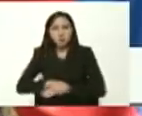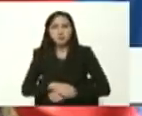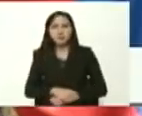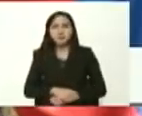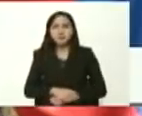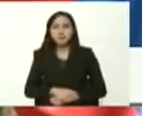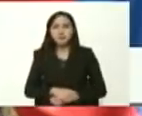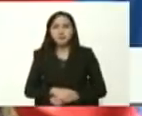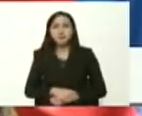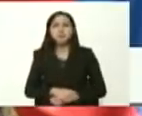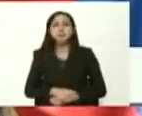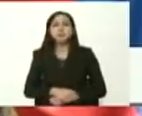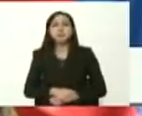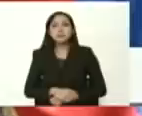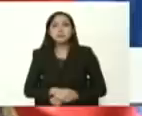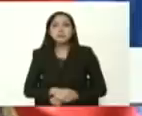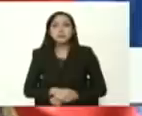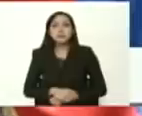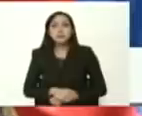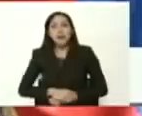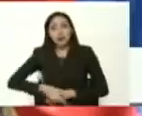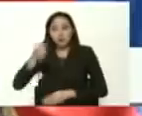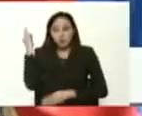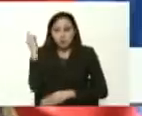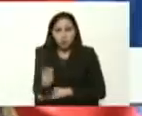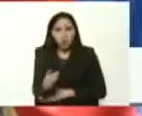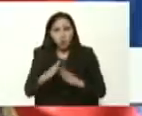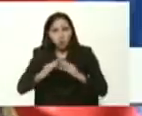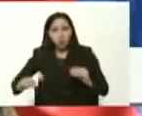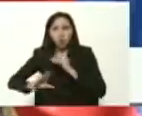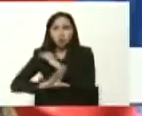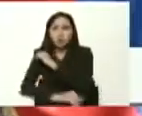quienes van a ser imputados por la comisión de los delitos de